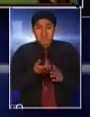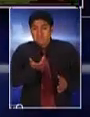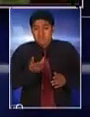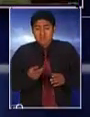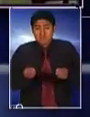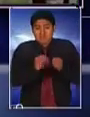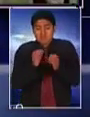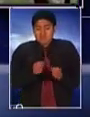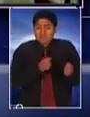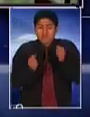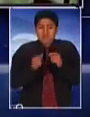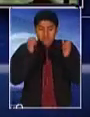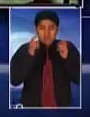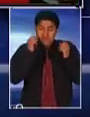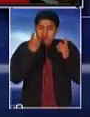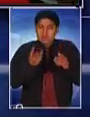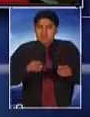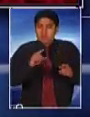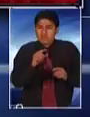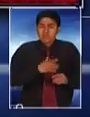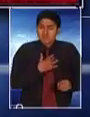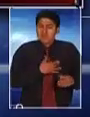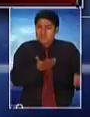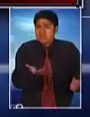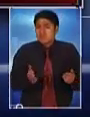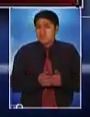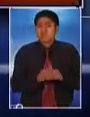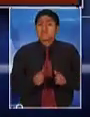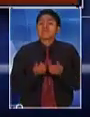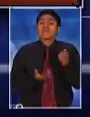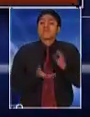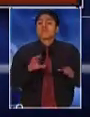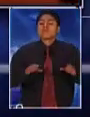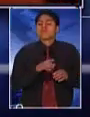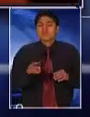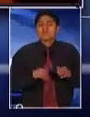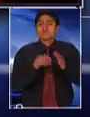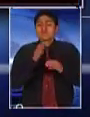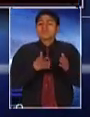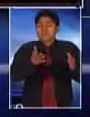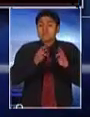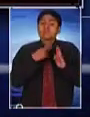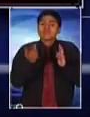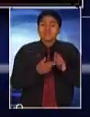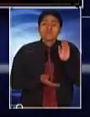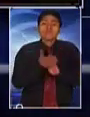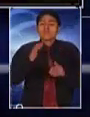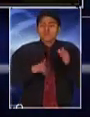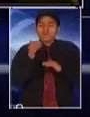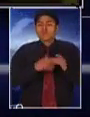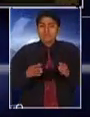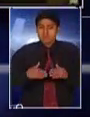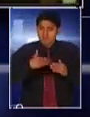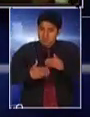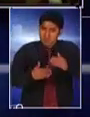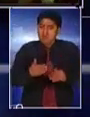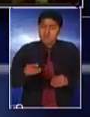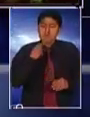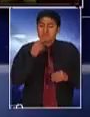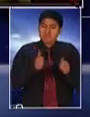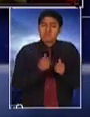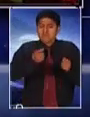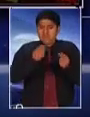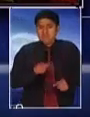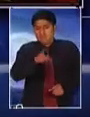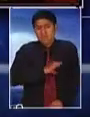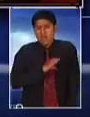empezando, o sea, lo que nos llama poderosamente la atención es la poca identidad que tiene, o sea, ¿cómo vamos a construir región? ¿Cómo vamos a construir desarrollo si estamos con